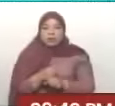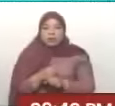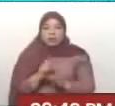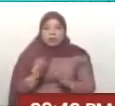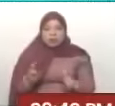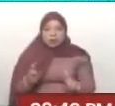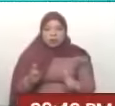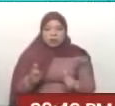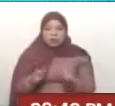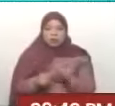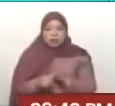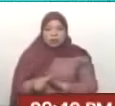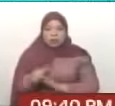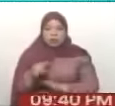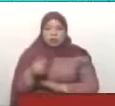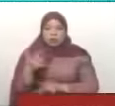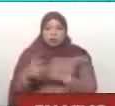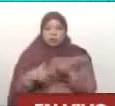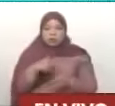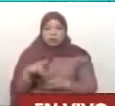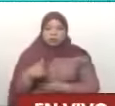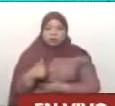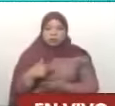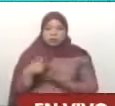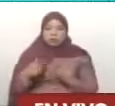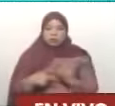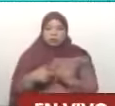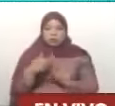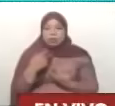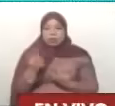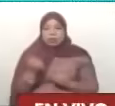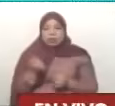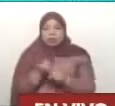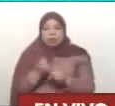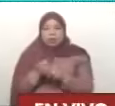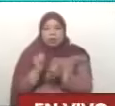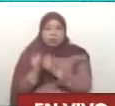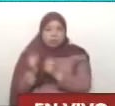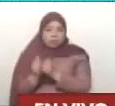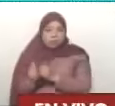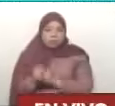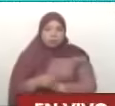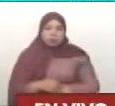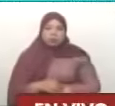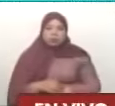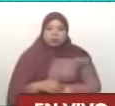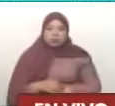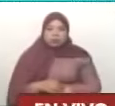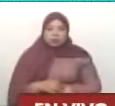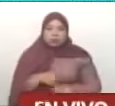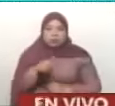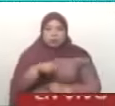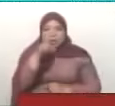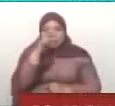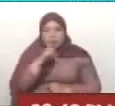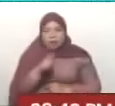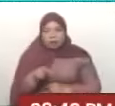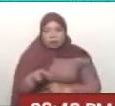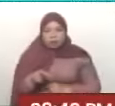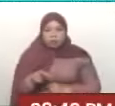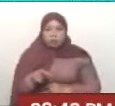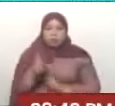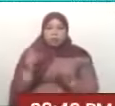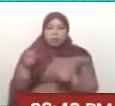nos proponen lanzar un torneo nacional de pelotica de goma. Un deporte, presidente, que además este año